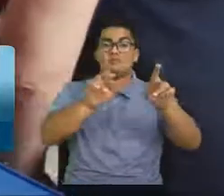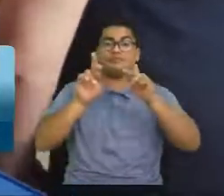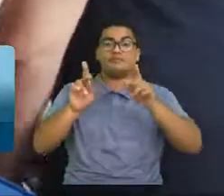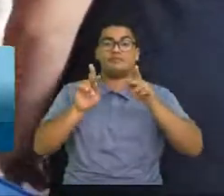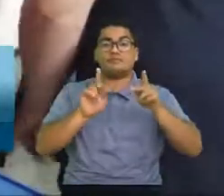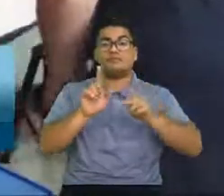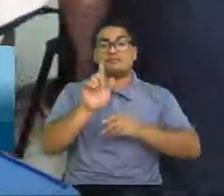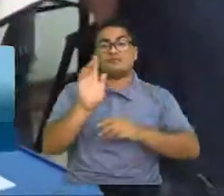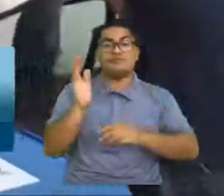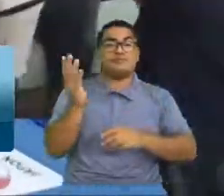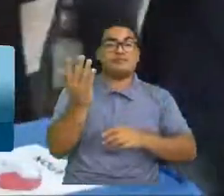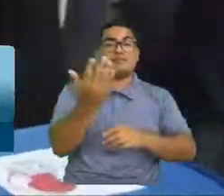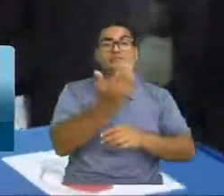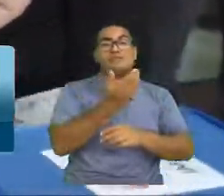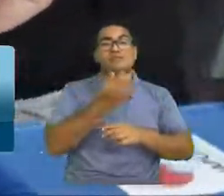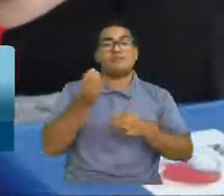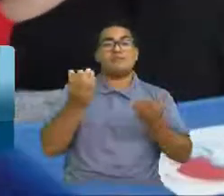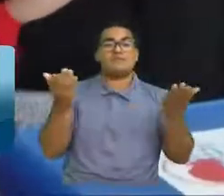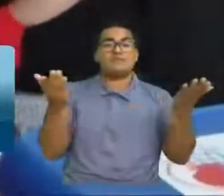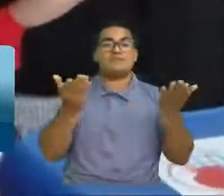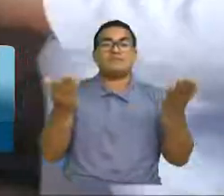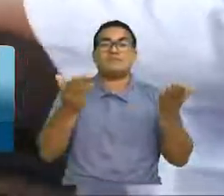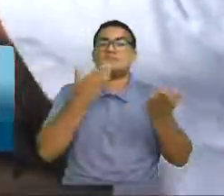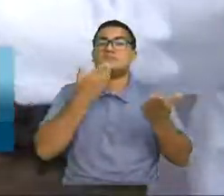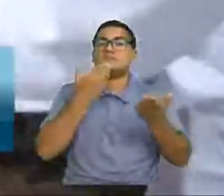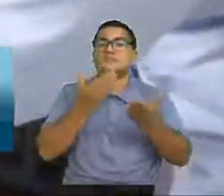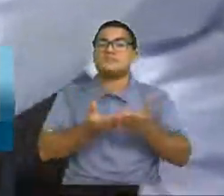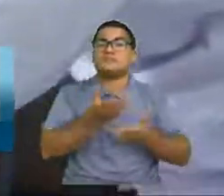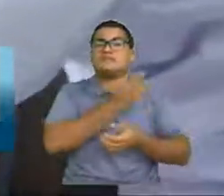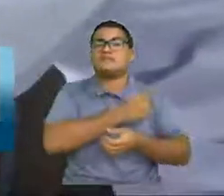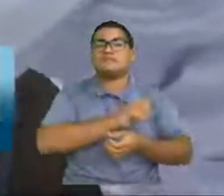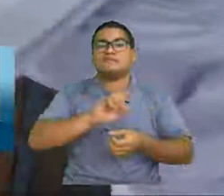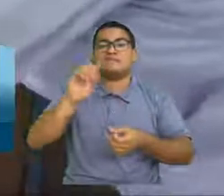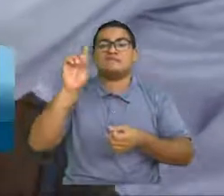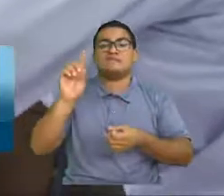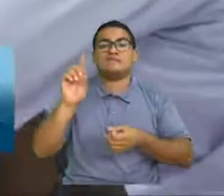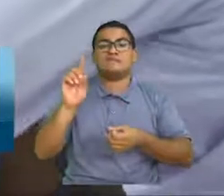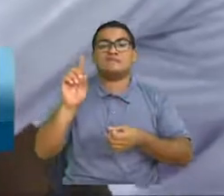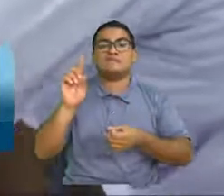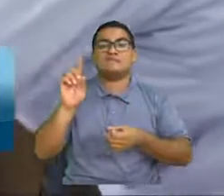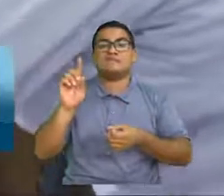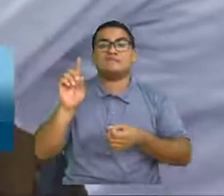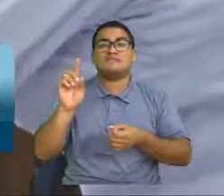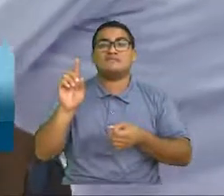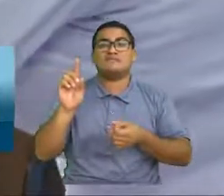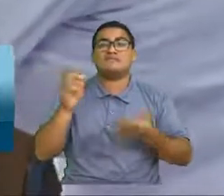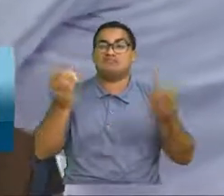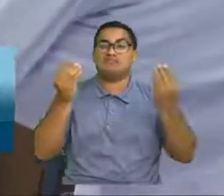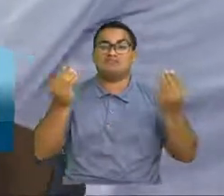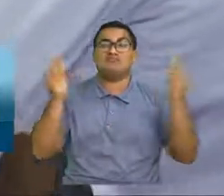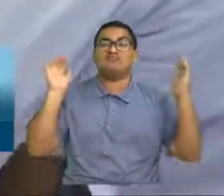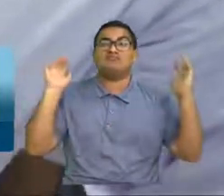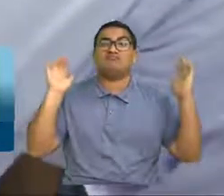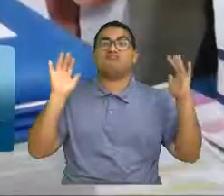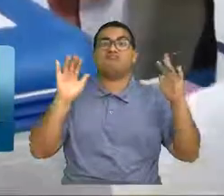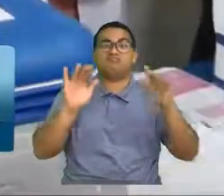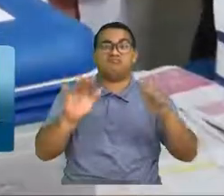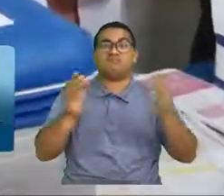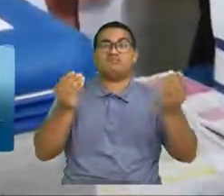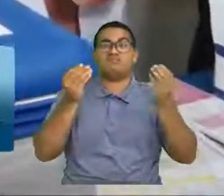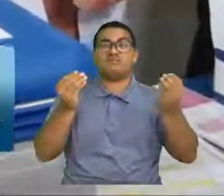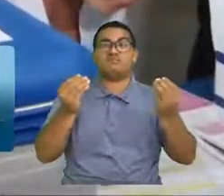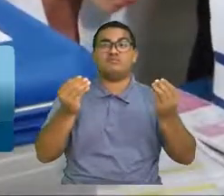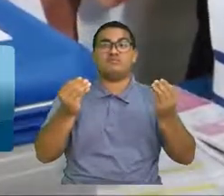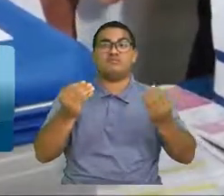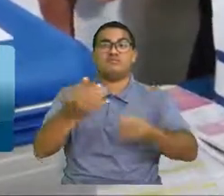en general que llegara, y gracias a Dios, como le digo, tuvimos desbordado ese día. Casi no dimos